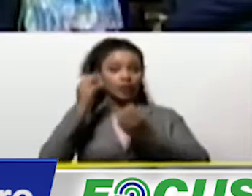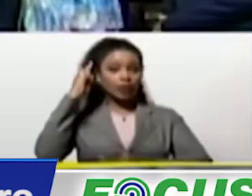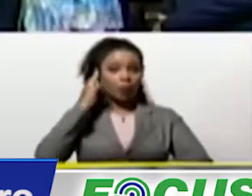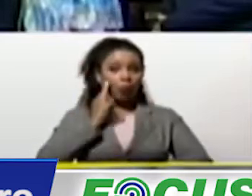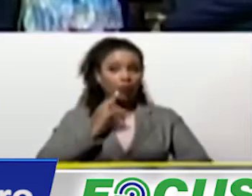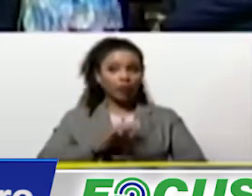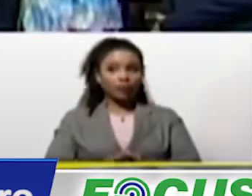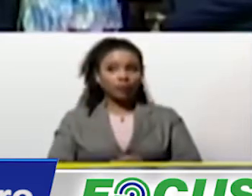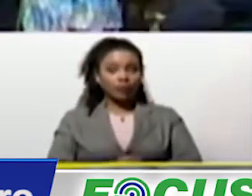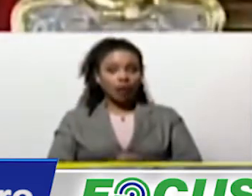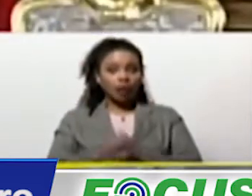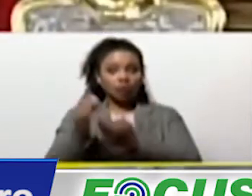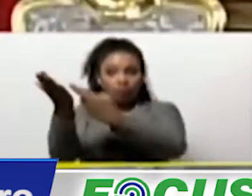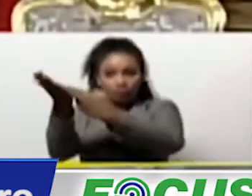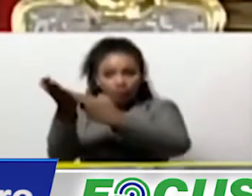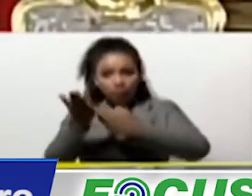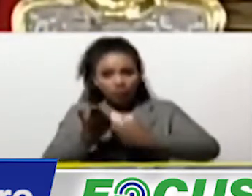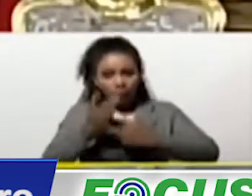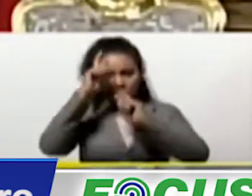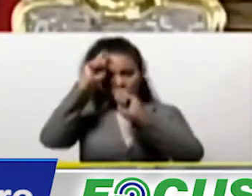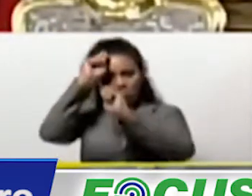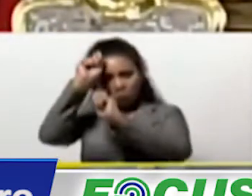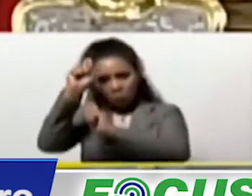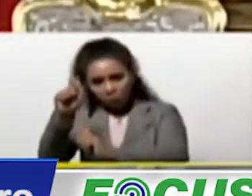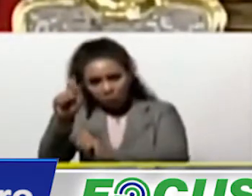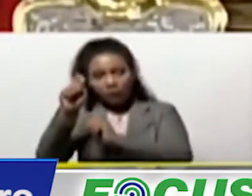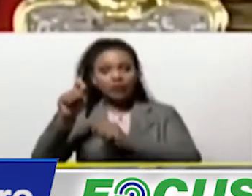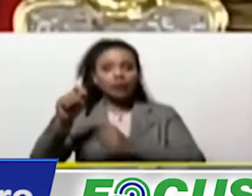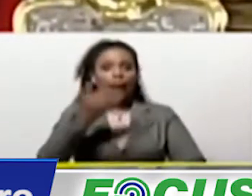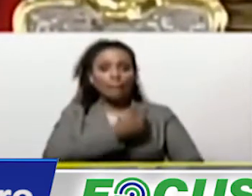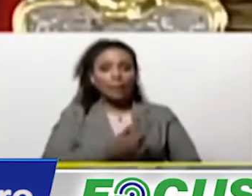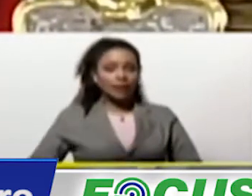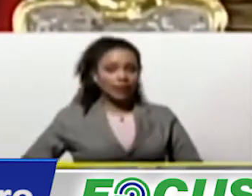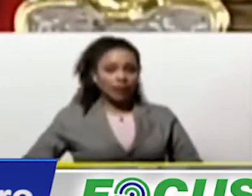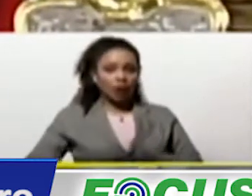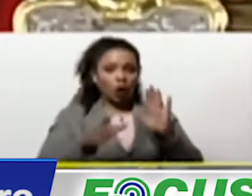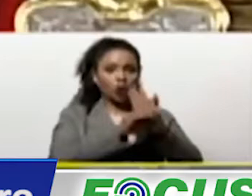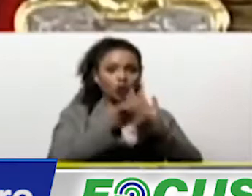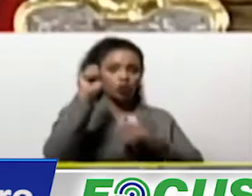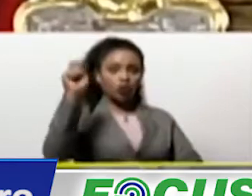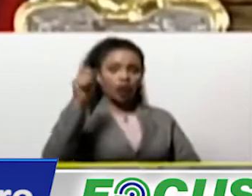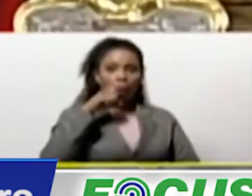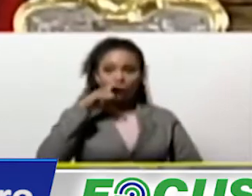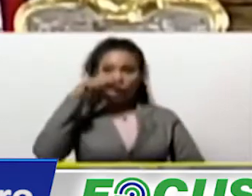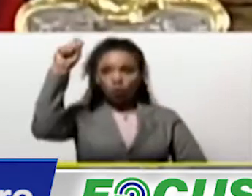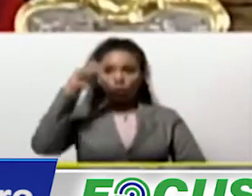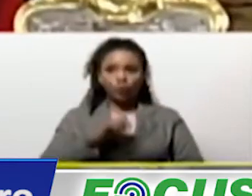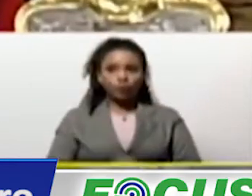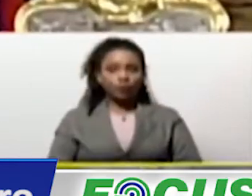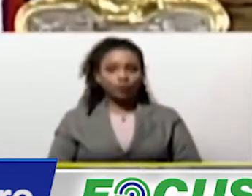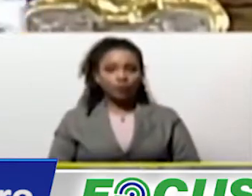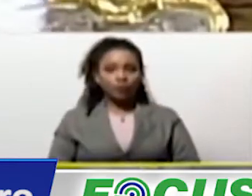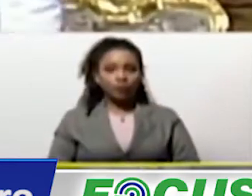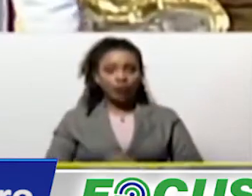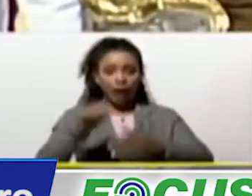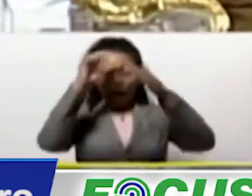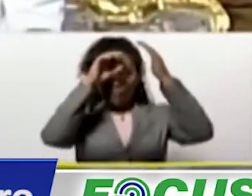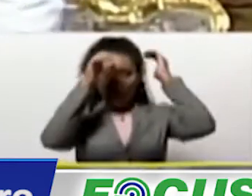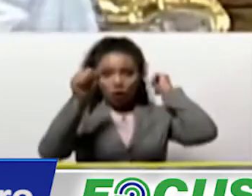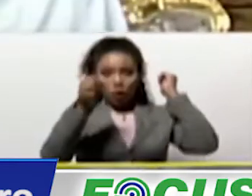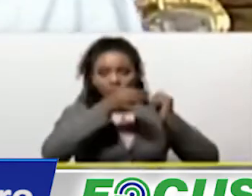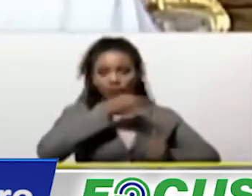Simón Bolívar es el recibimiento respetuoso del presidente constitucional Nicolás Maduro al